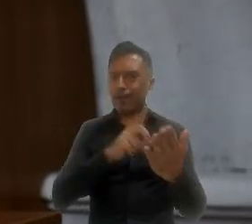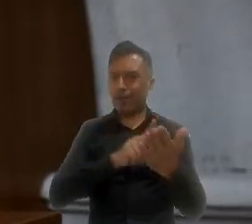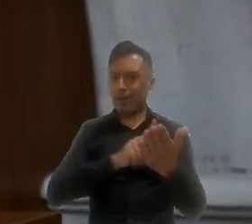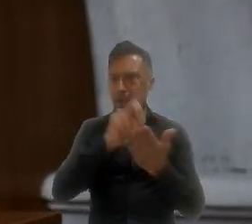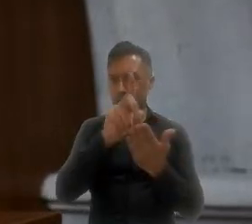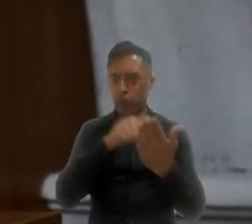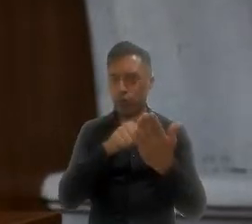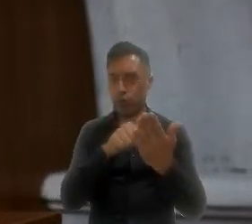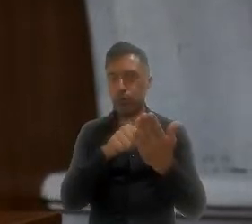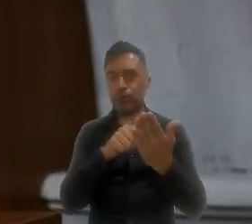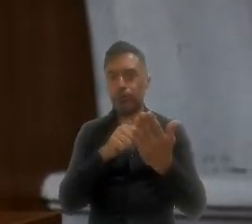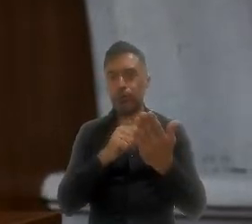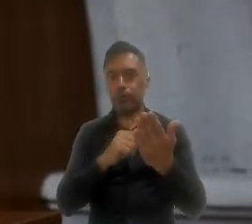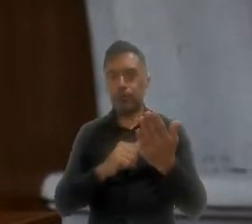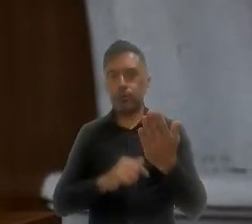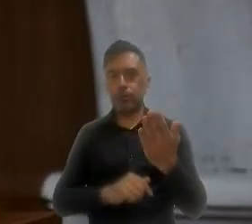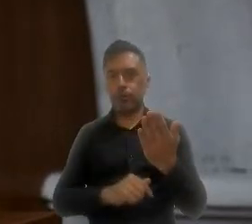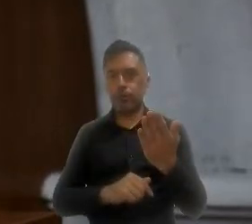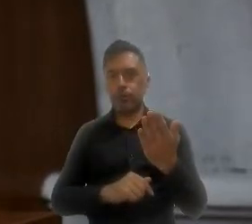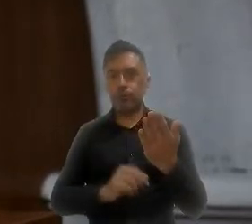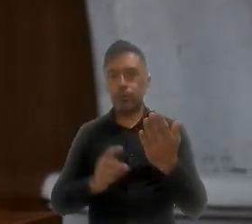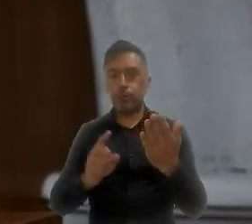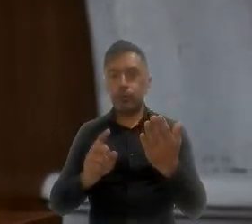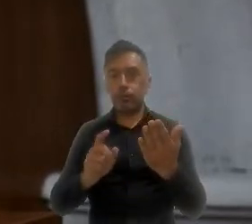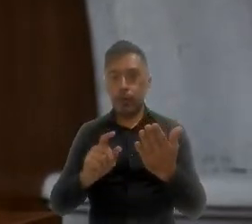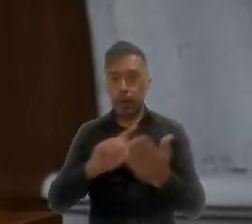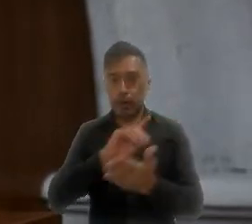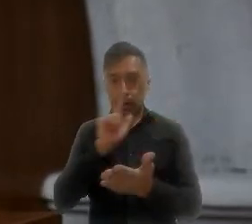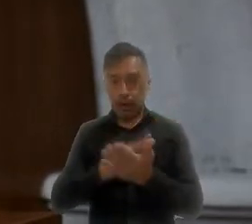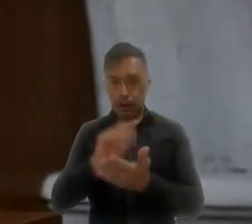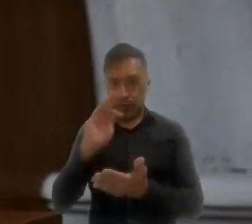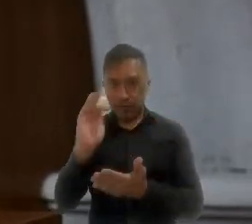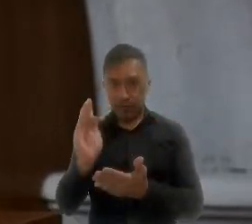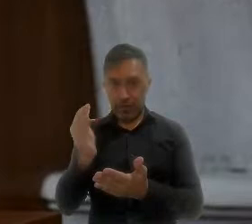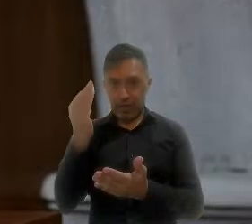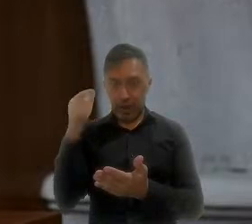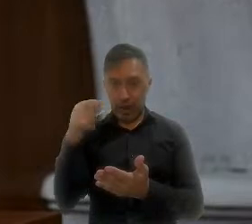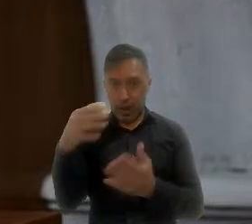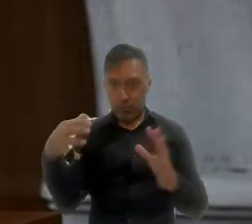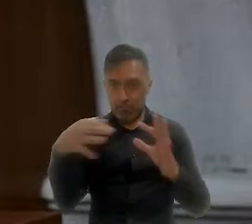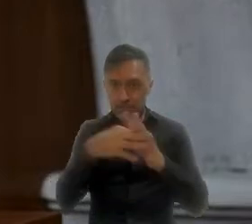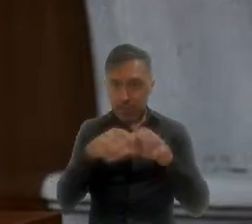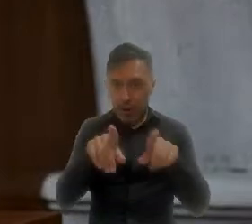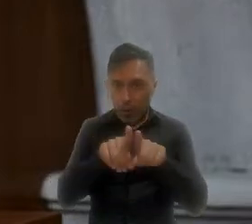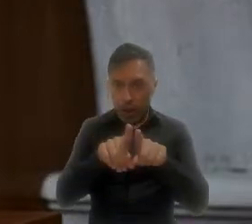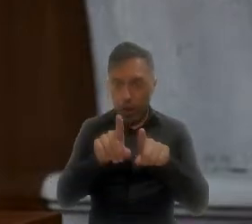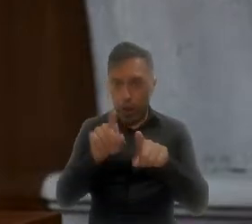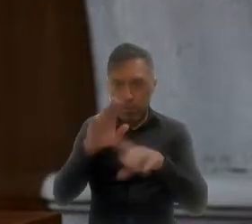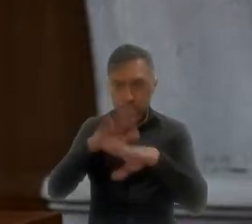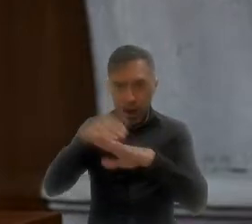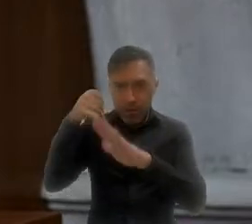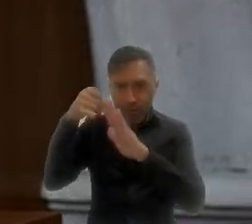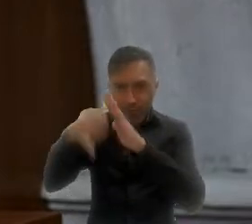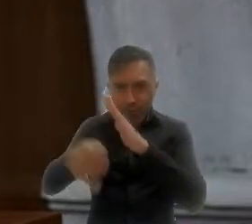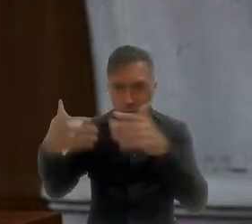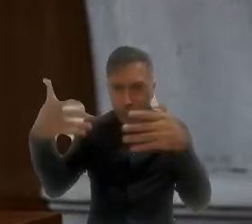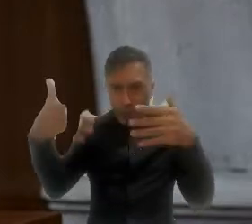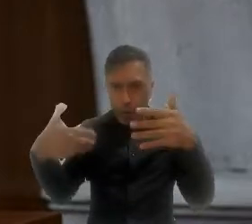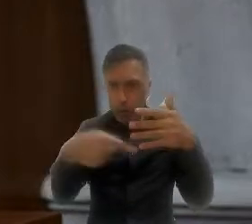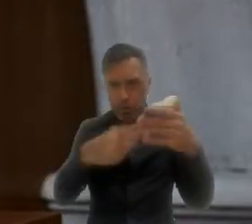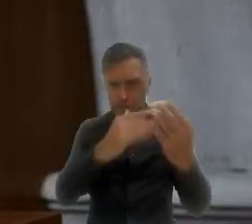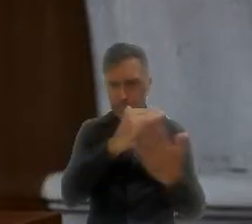detalle con que lo hace la legislación federal. Sobre este tipo de medidas cobra especial